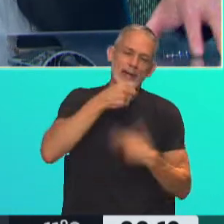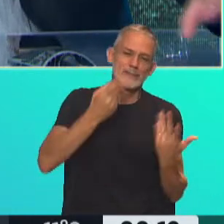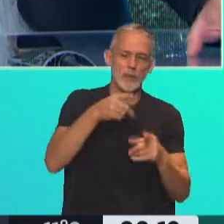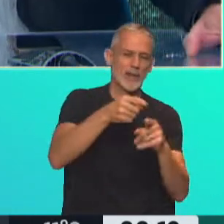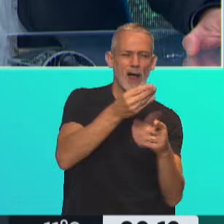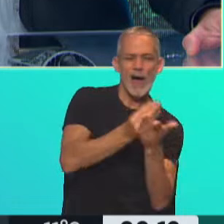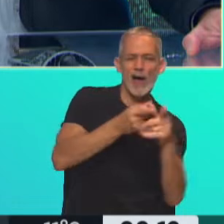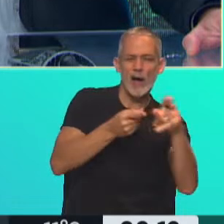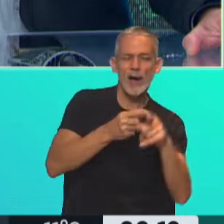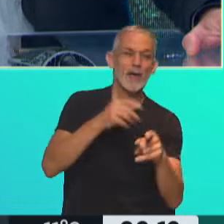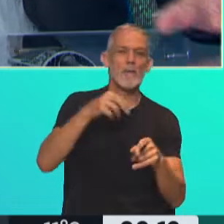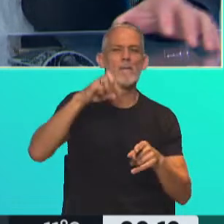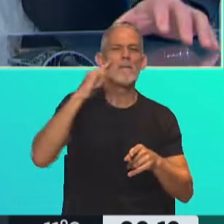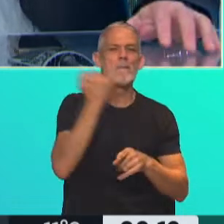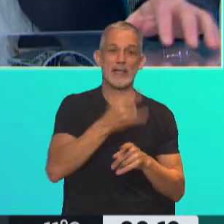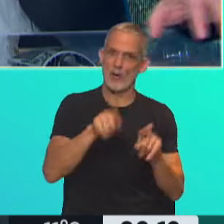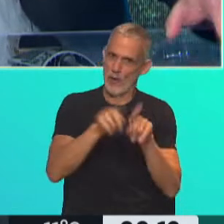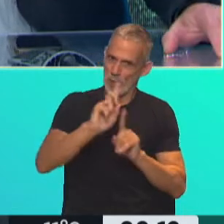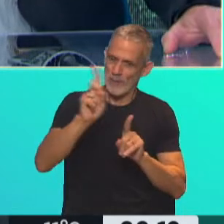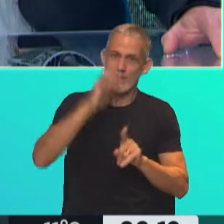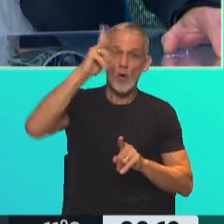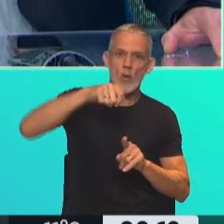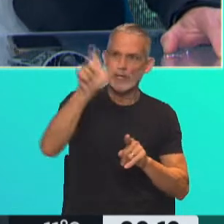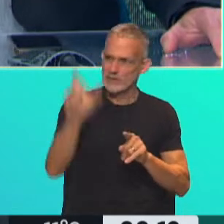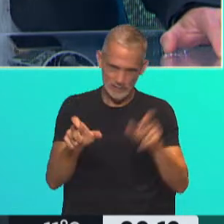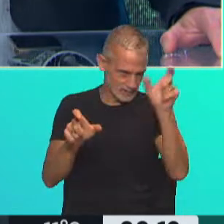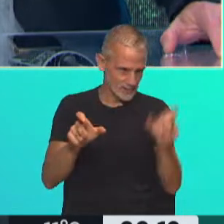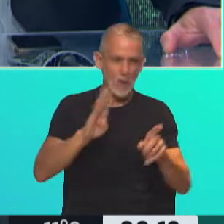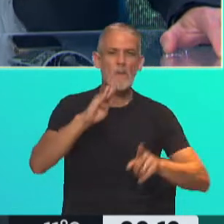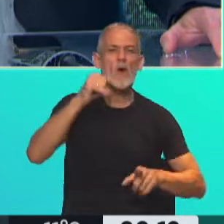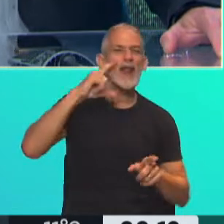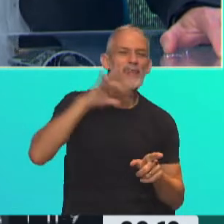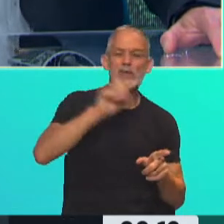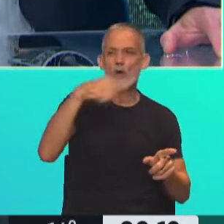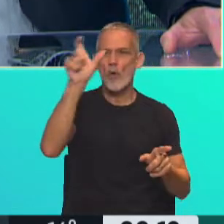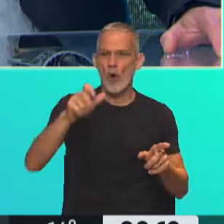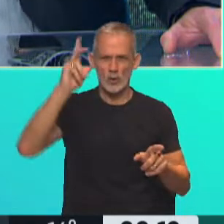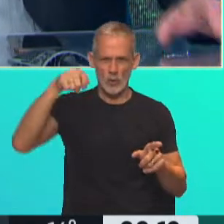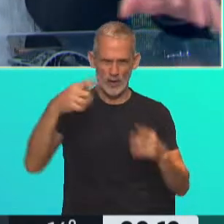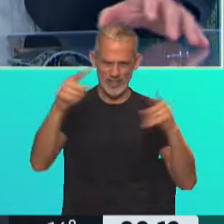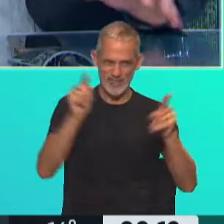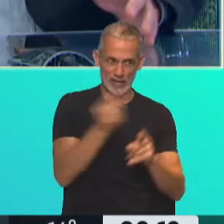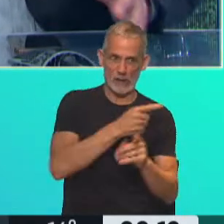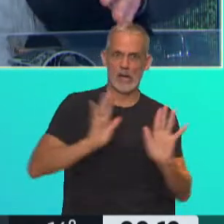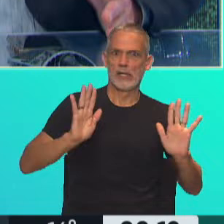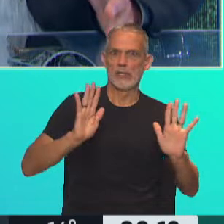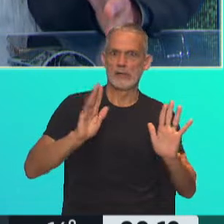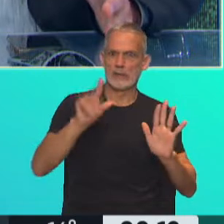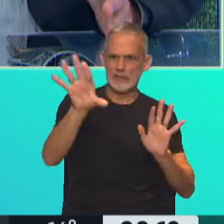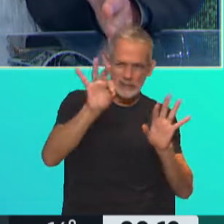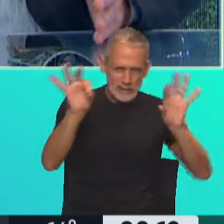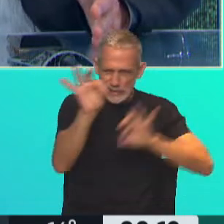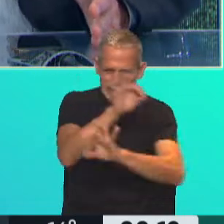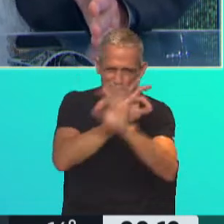en un juzgado de Comodoro Pi. No es lo mismo que esté Bonadío a que esté otro juez diferente. Bueno, entonces ahí se